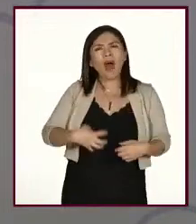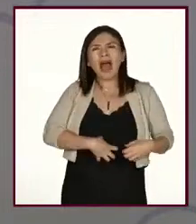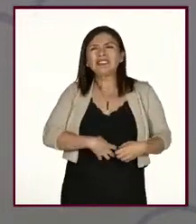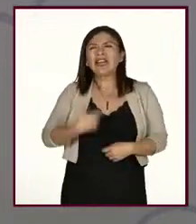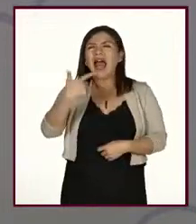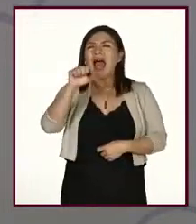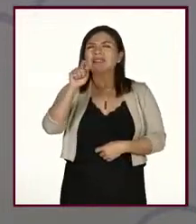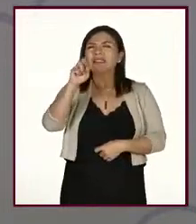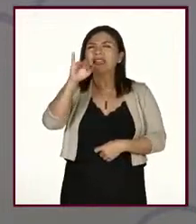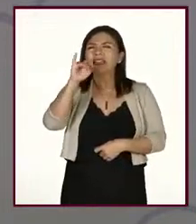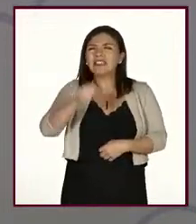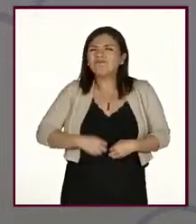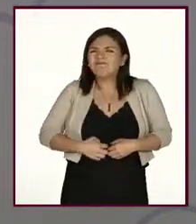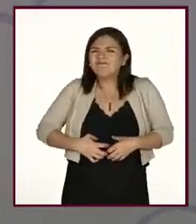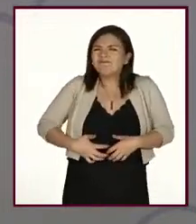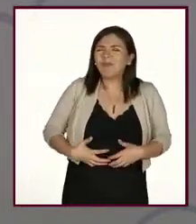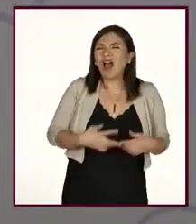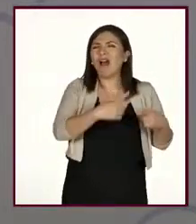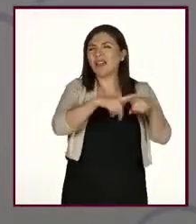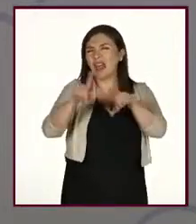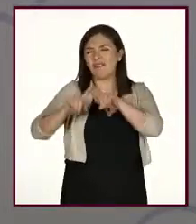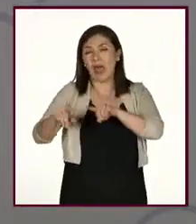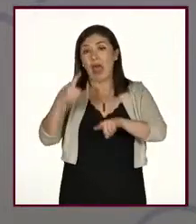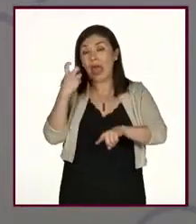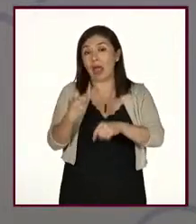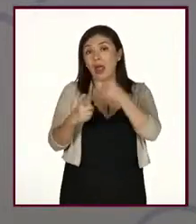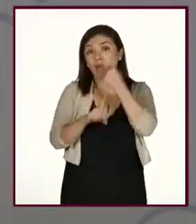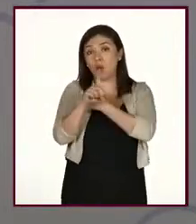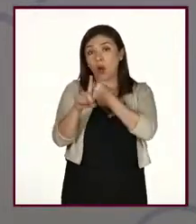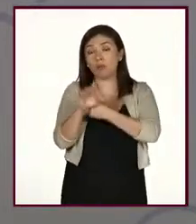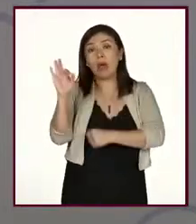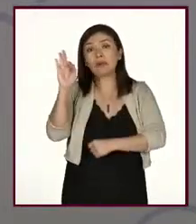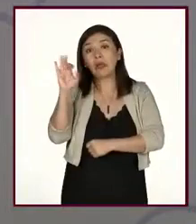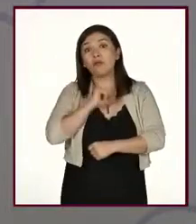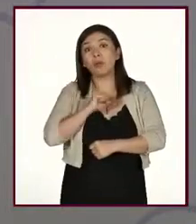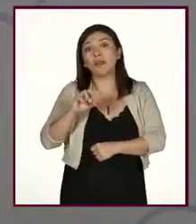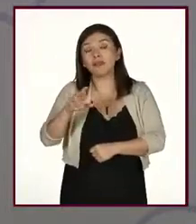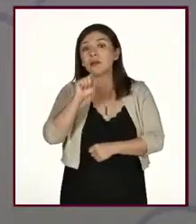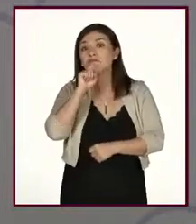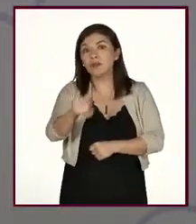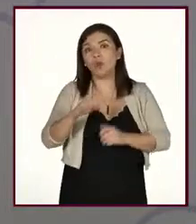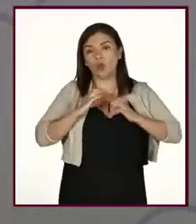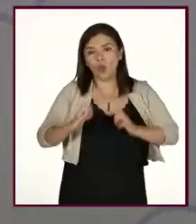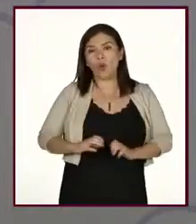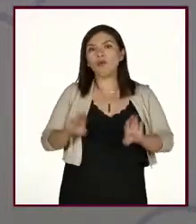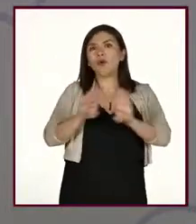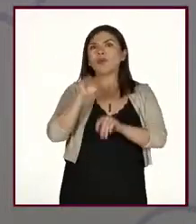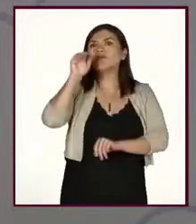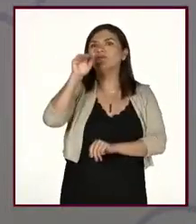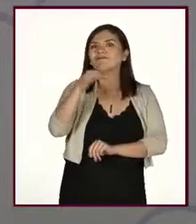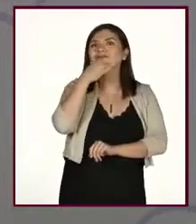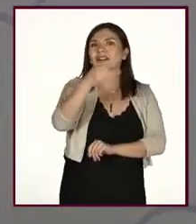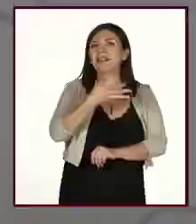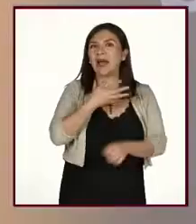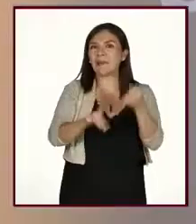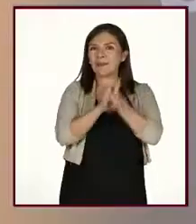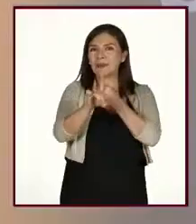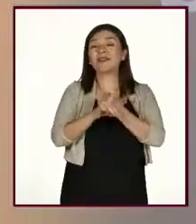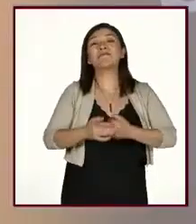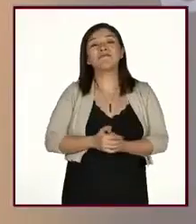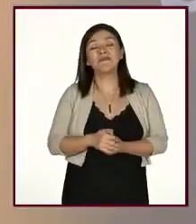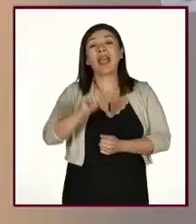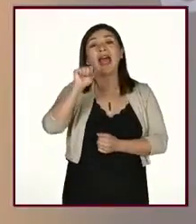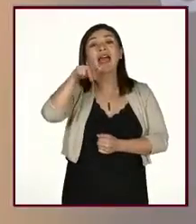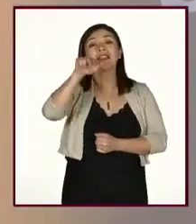gastritis, colitis, síndrome de intestino irritable, pues pueden ser manifestaciones físicas, ¿sí? Muy bien, doctor.